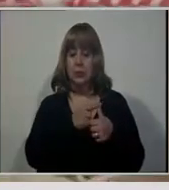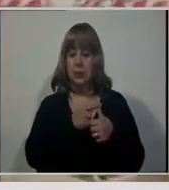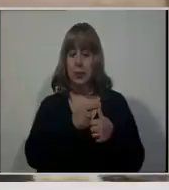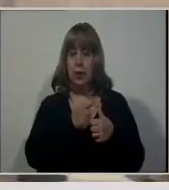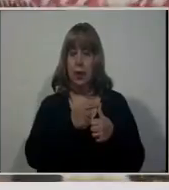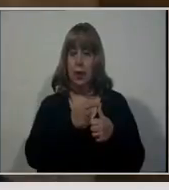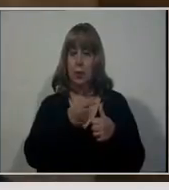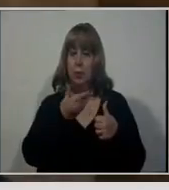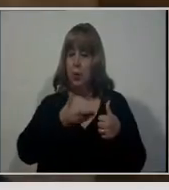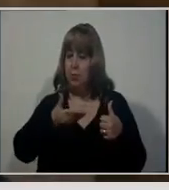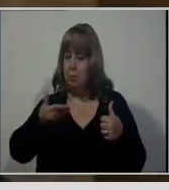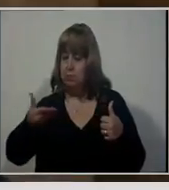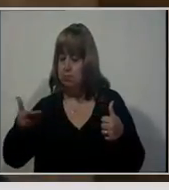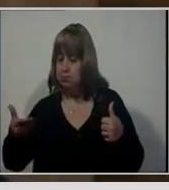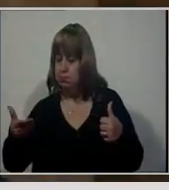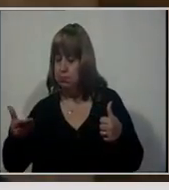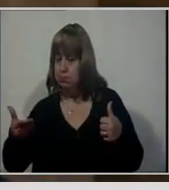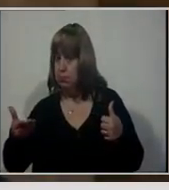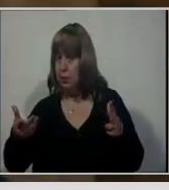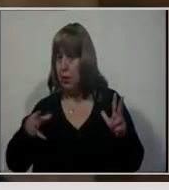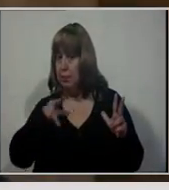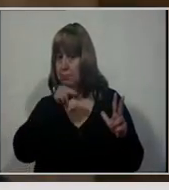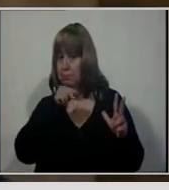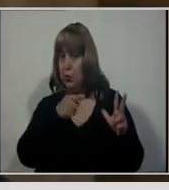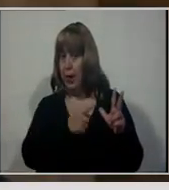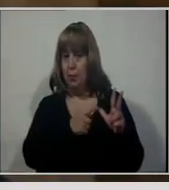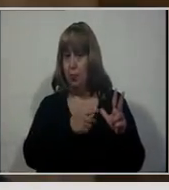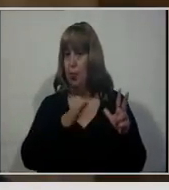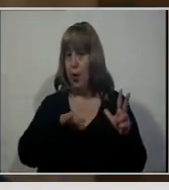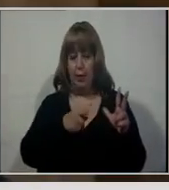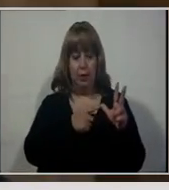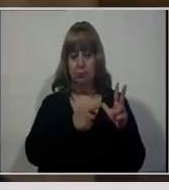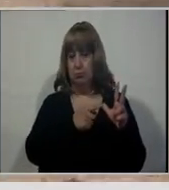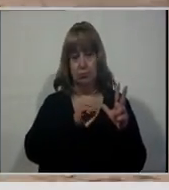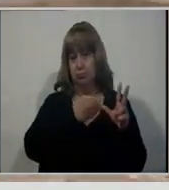lo logró desincriminar en principio de su participación, razón por la cual se le dio la libertad.